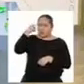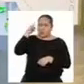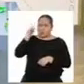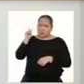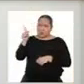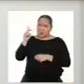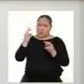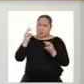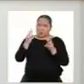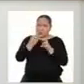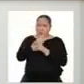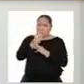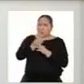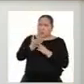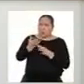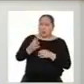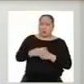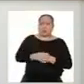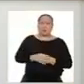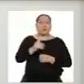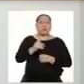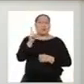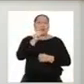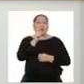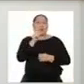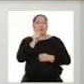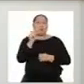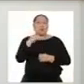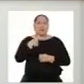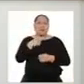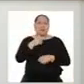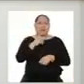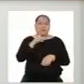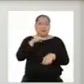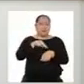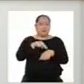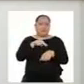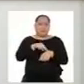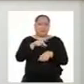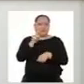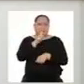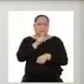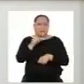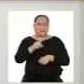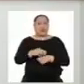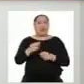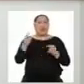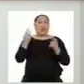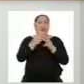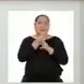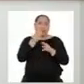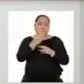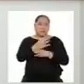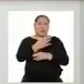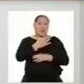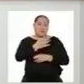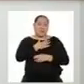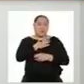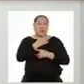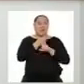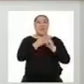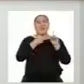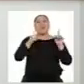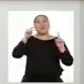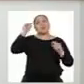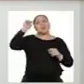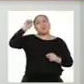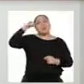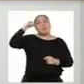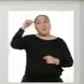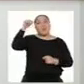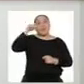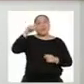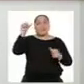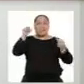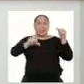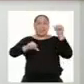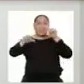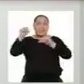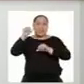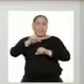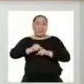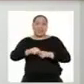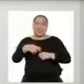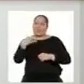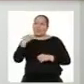era la matemática No, no soy nutricionista Y efectivamente la matemática es lo mío Pero recuerda que esta ciencia está